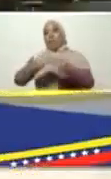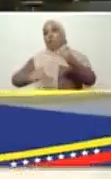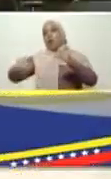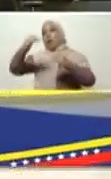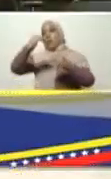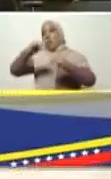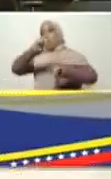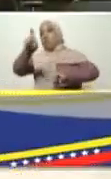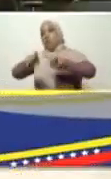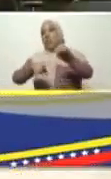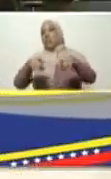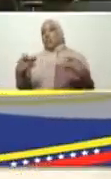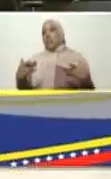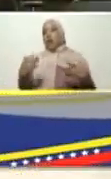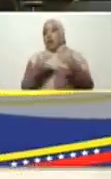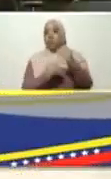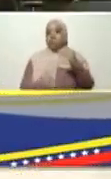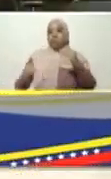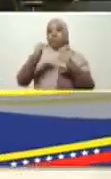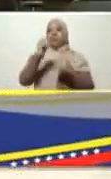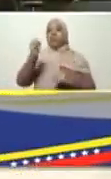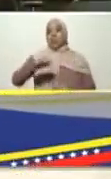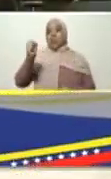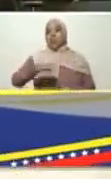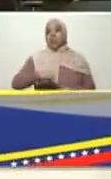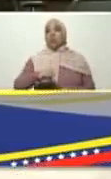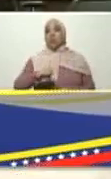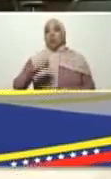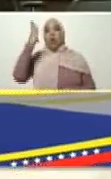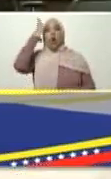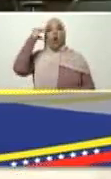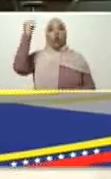algo por encima del pueblo? Sí, solo Dios.